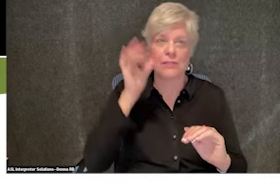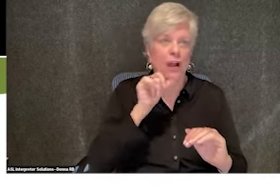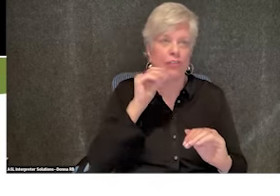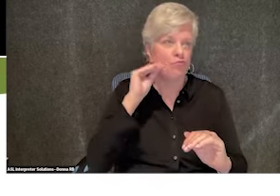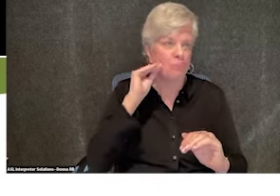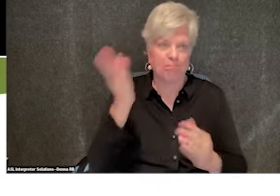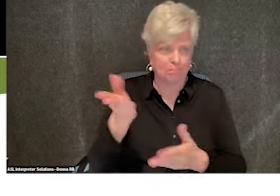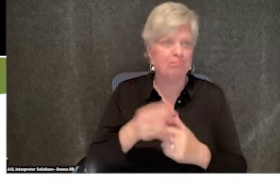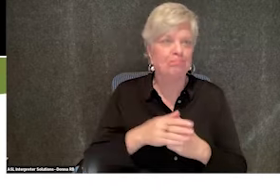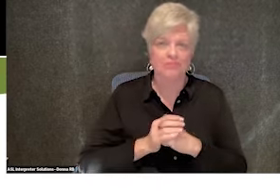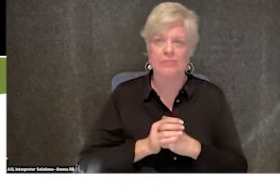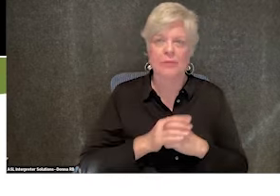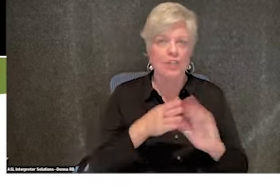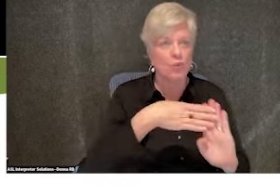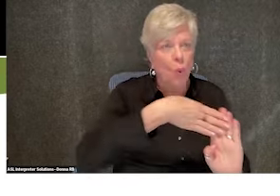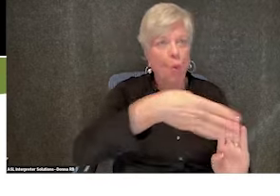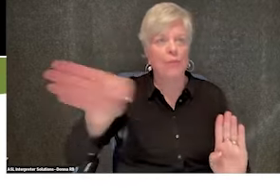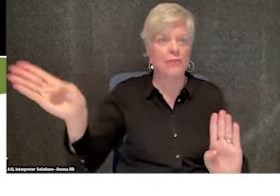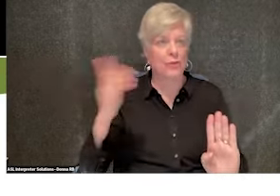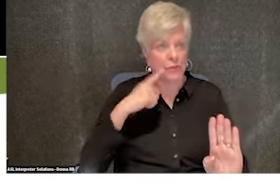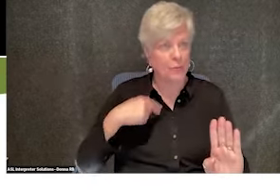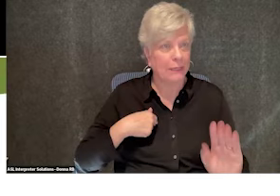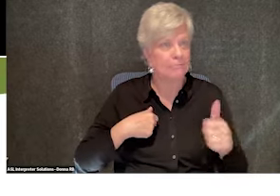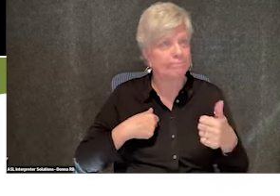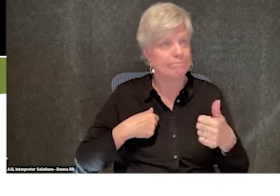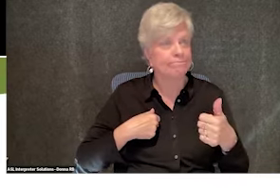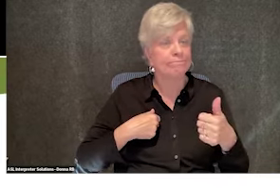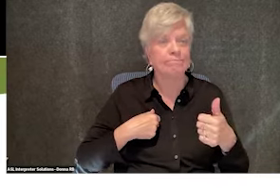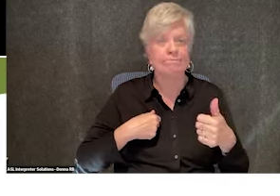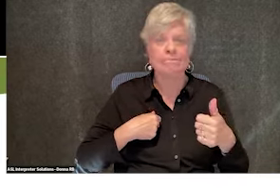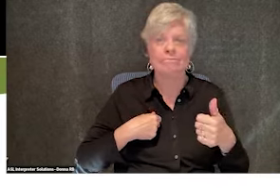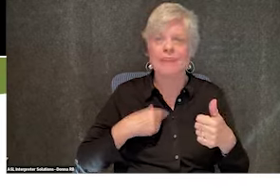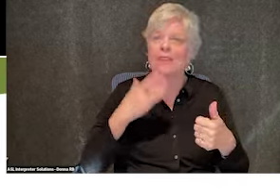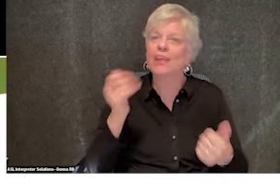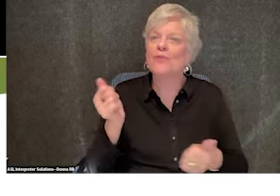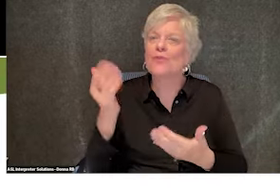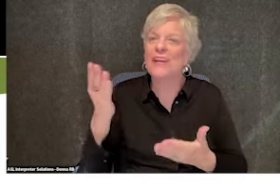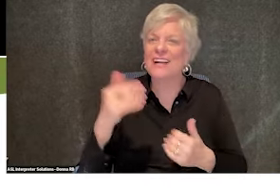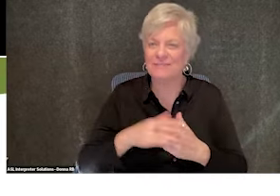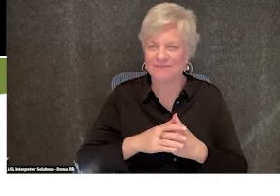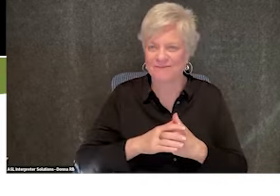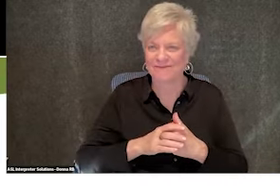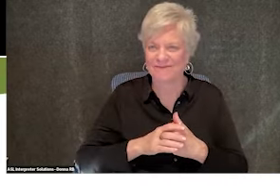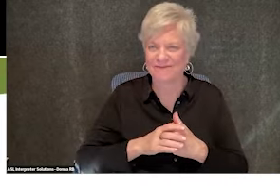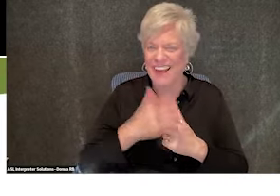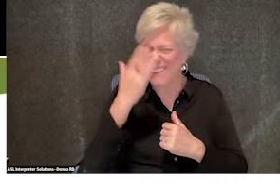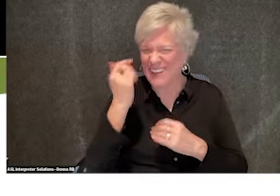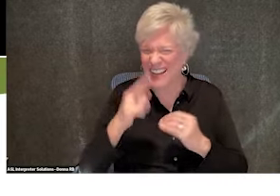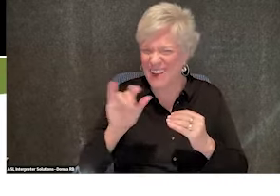tengo muchos soportes así automáticos o naturales. Ahora la próxima pantalla.